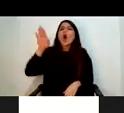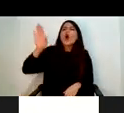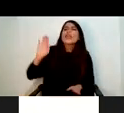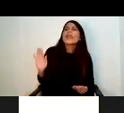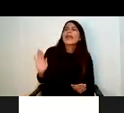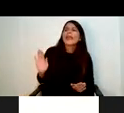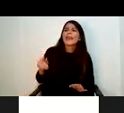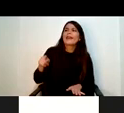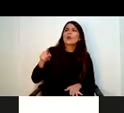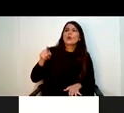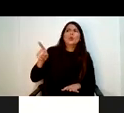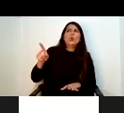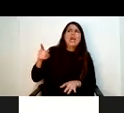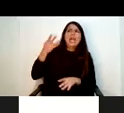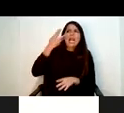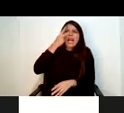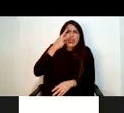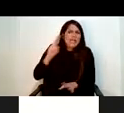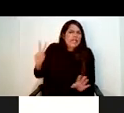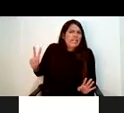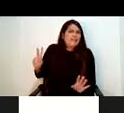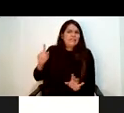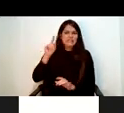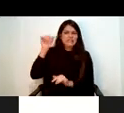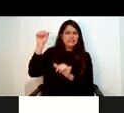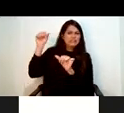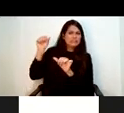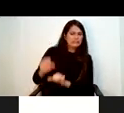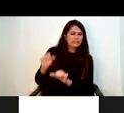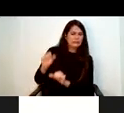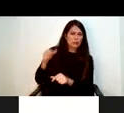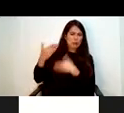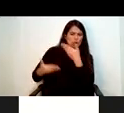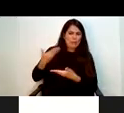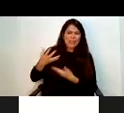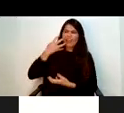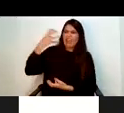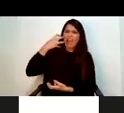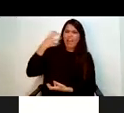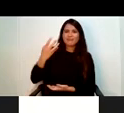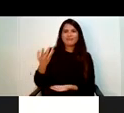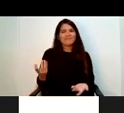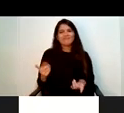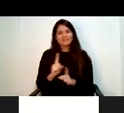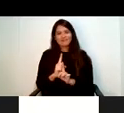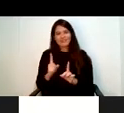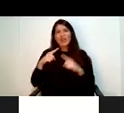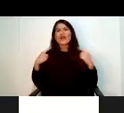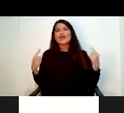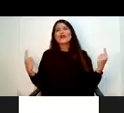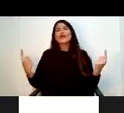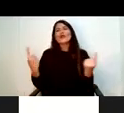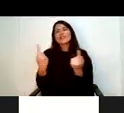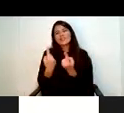que son inapropiadas, que mira qué disruptivas esas niñas. No, ¿cierto? Acá el contexto